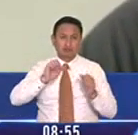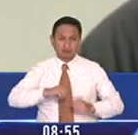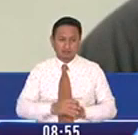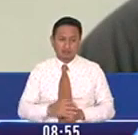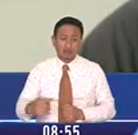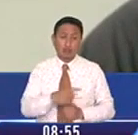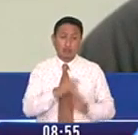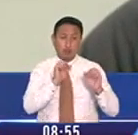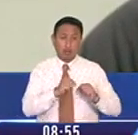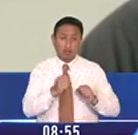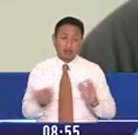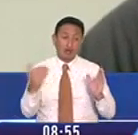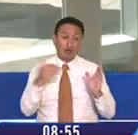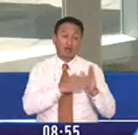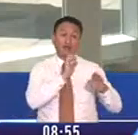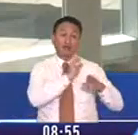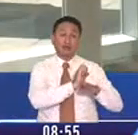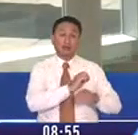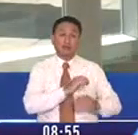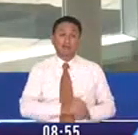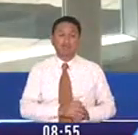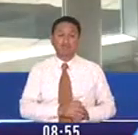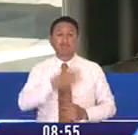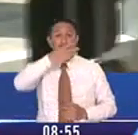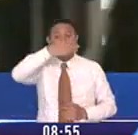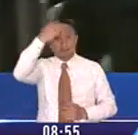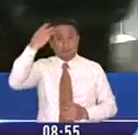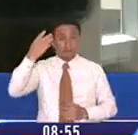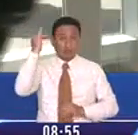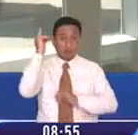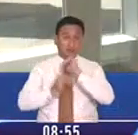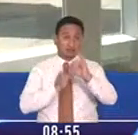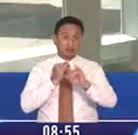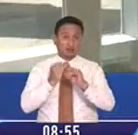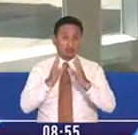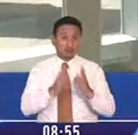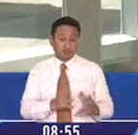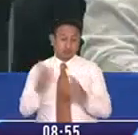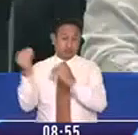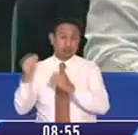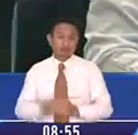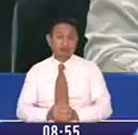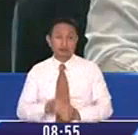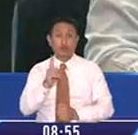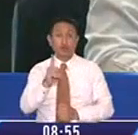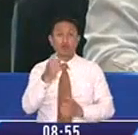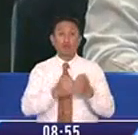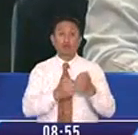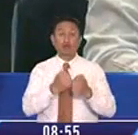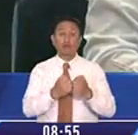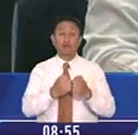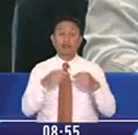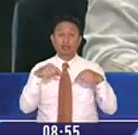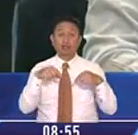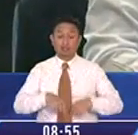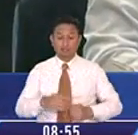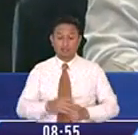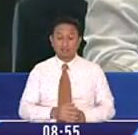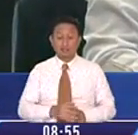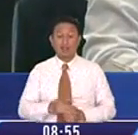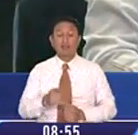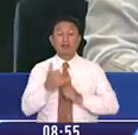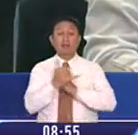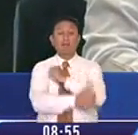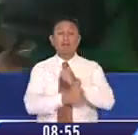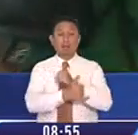las posibilidades en el país. La migración internacional masiva cuenta como uno de los tantos problemas que principalmente tienen los países